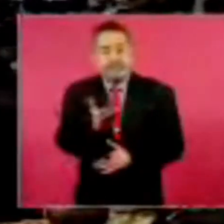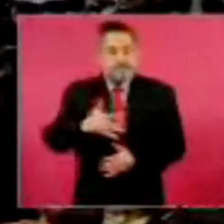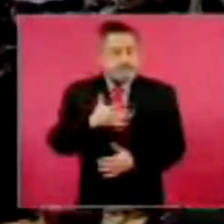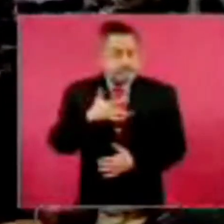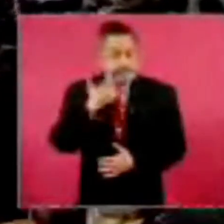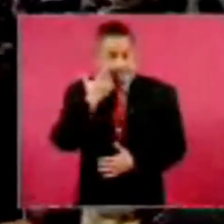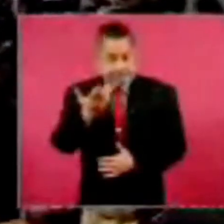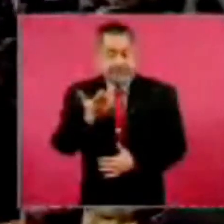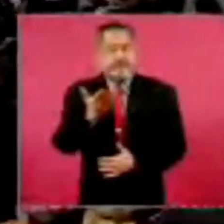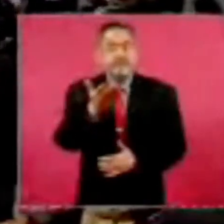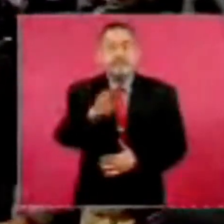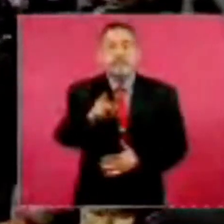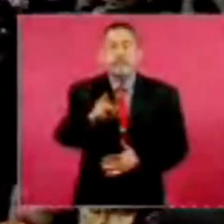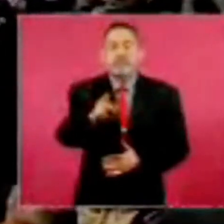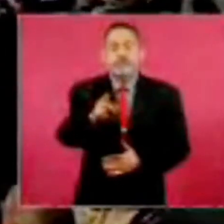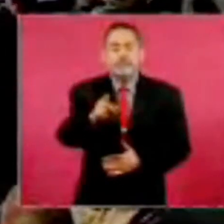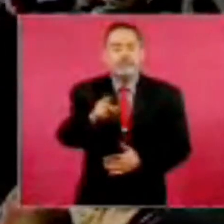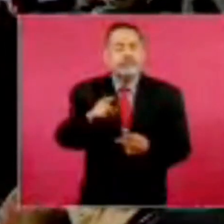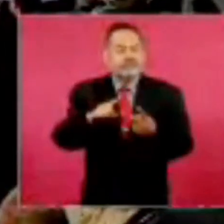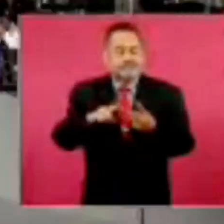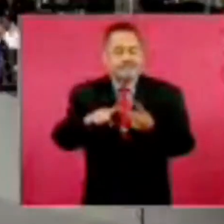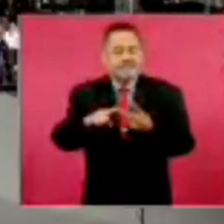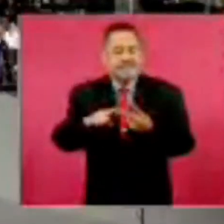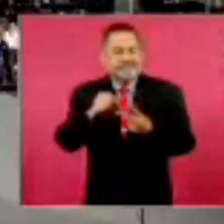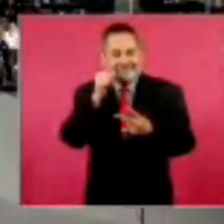Vamos con la segunda parte